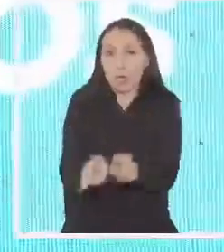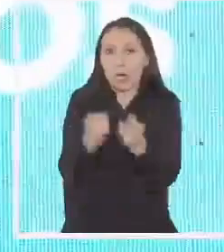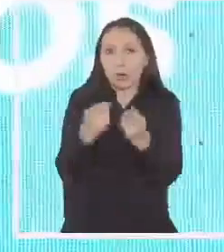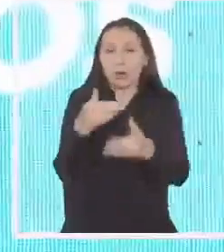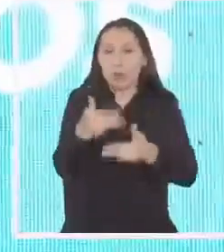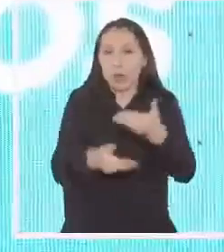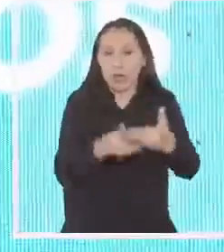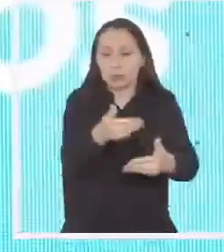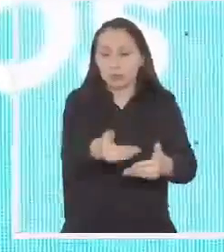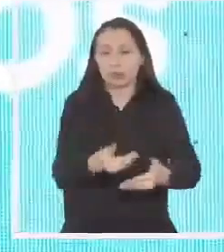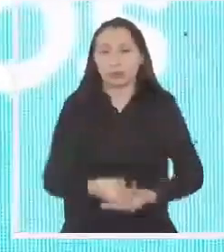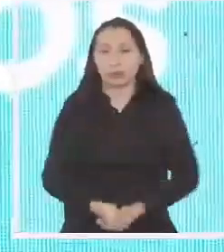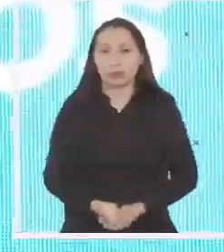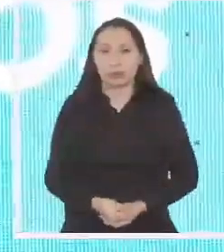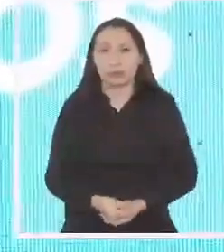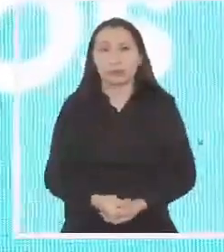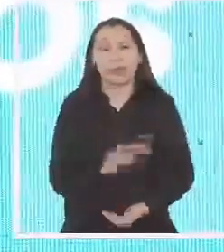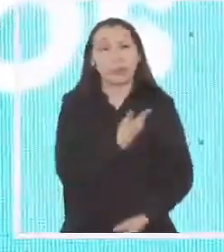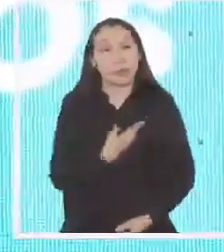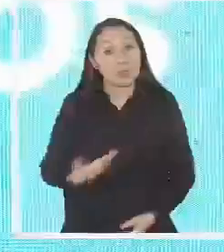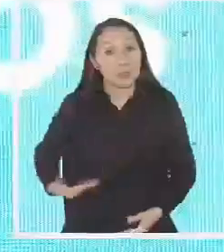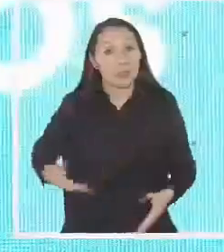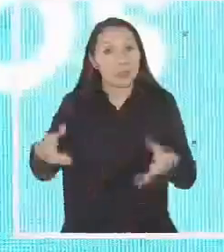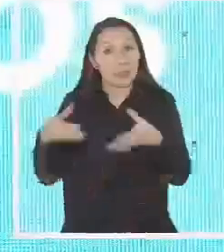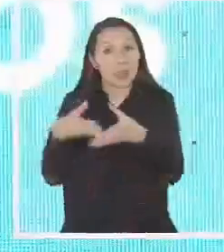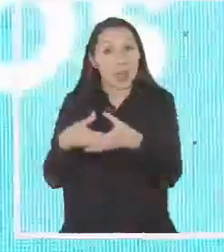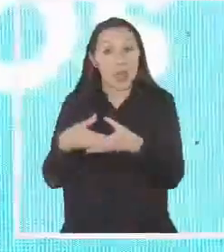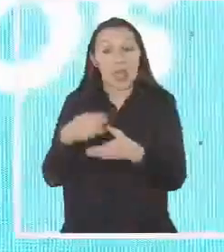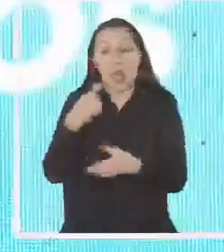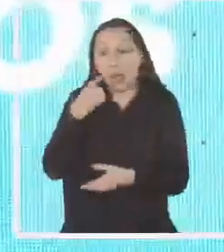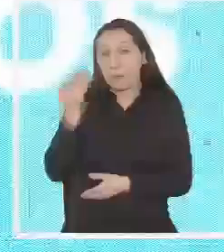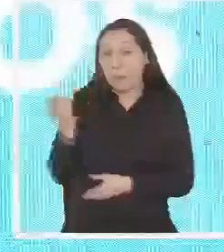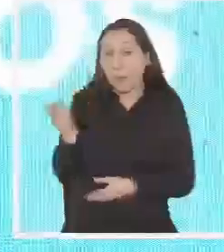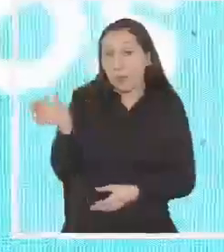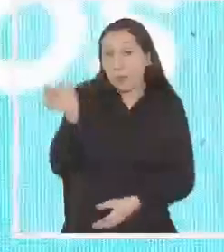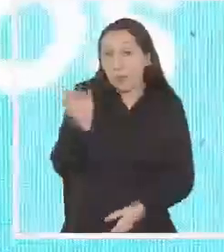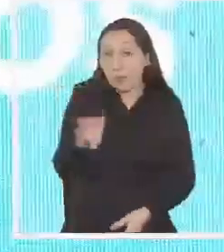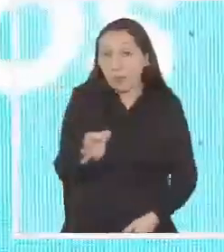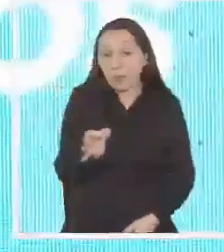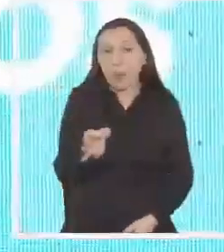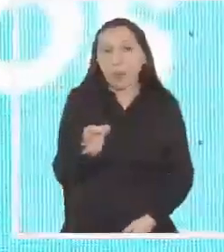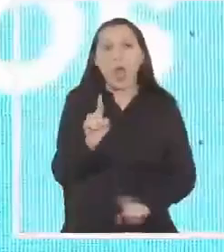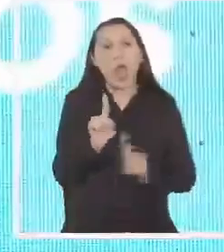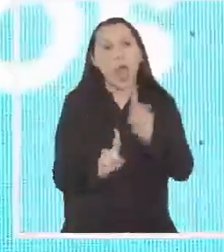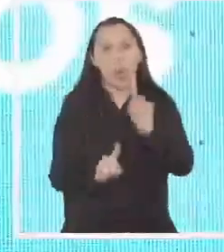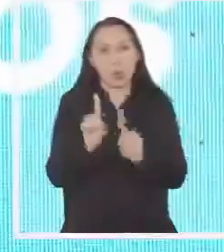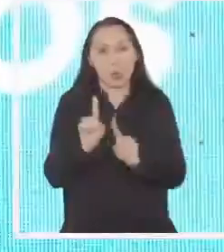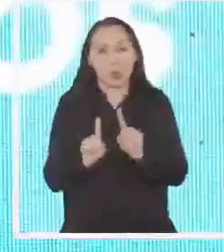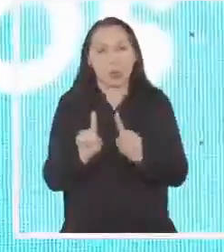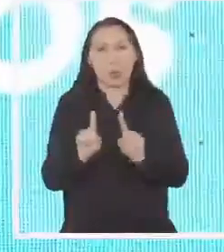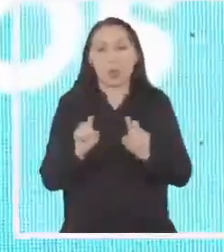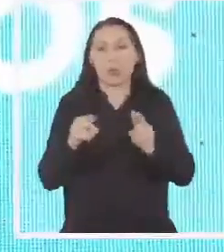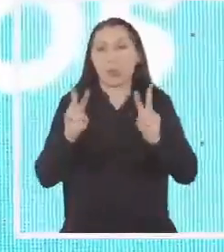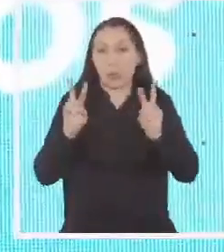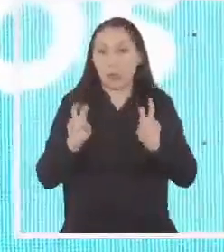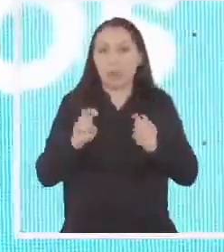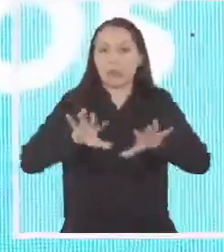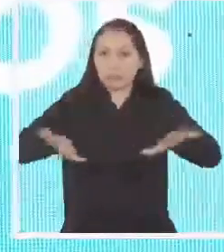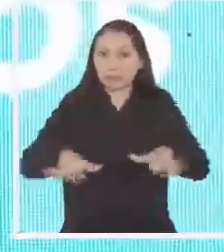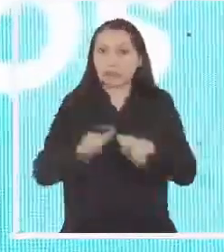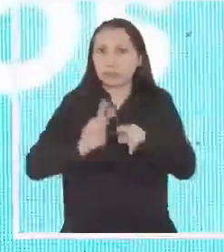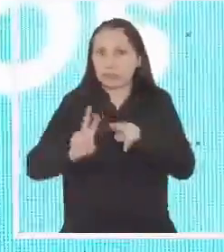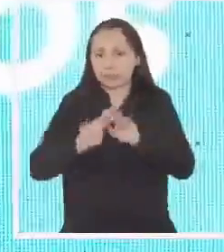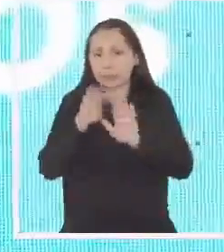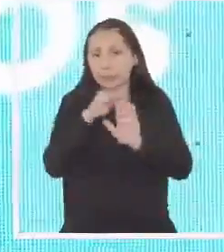recuperación. El presidente de la Cámara hacía mención a algunas de las acciones que